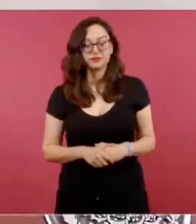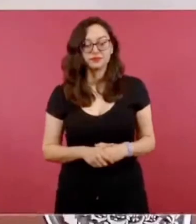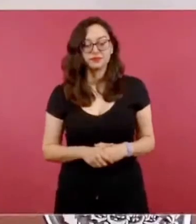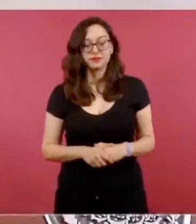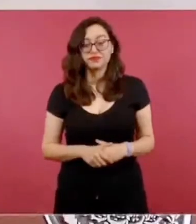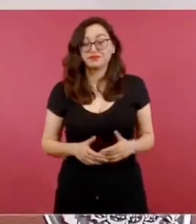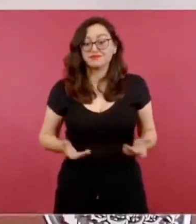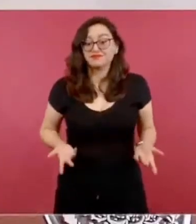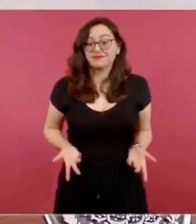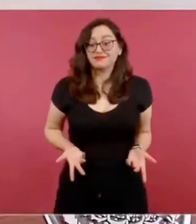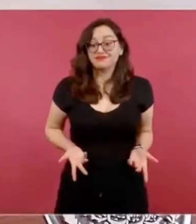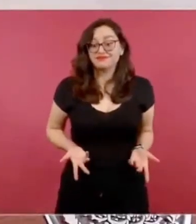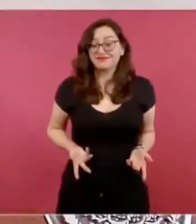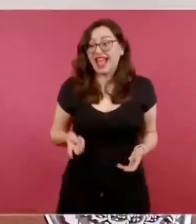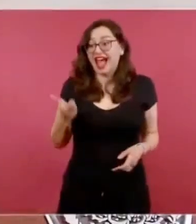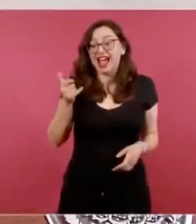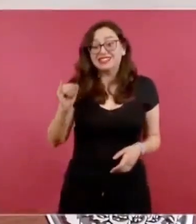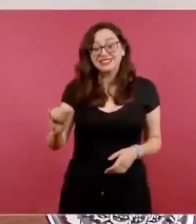Así era,